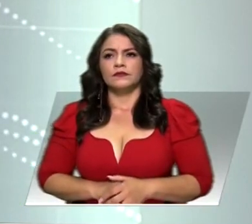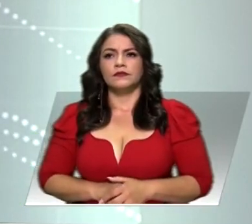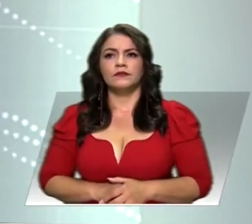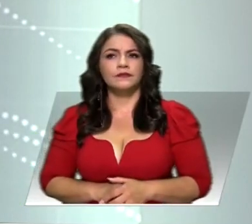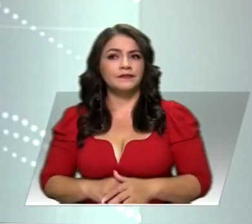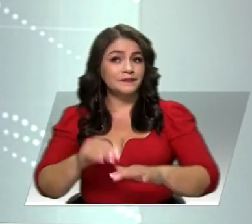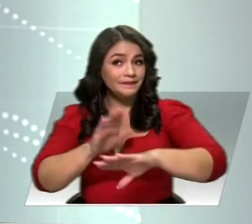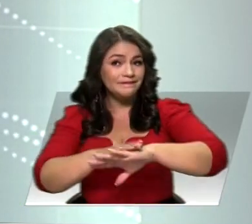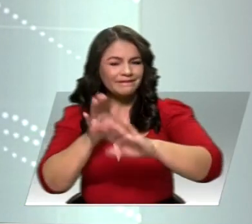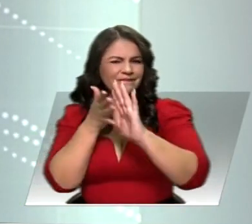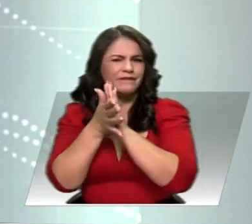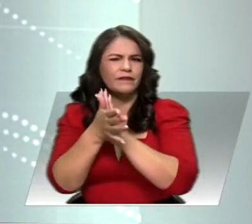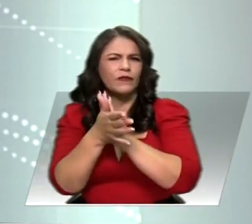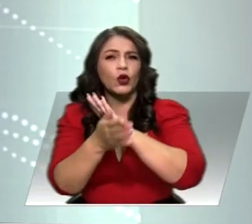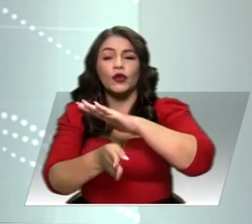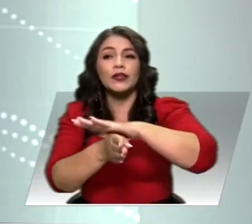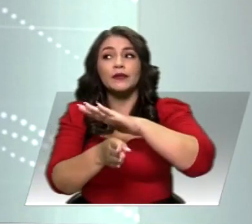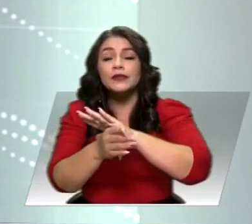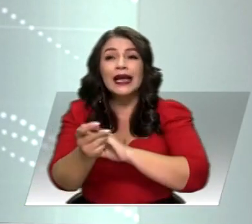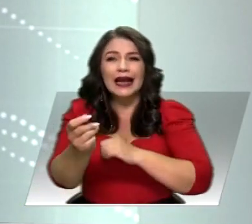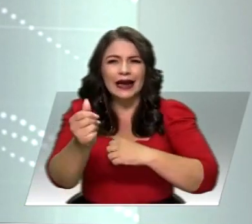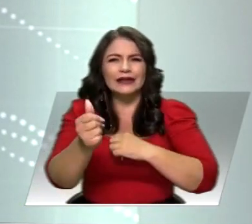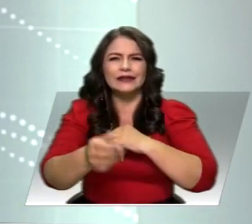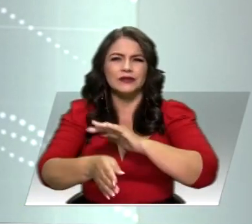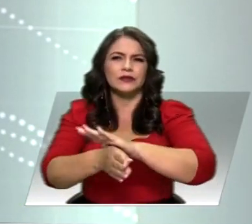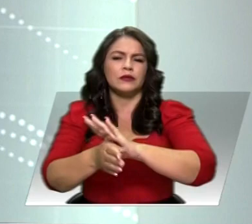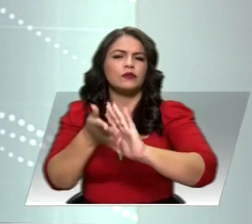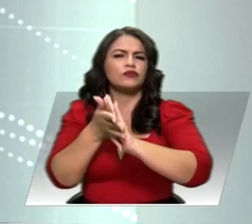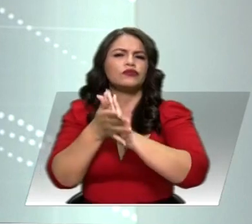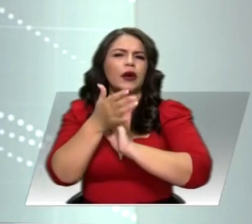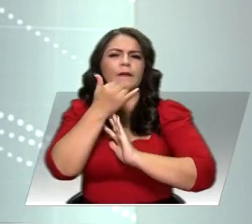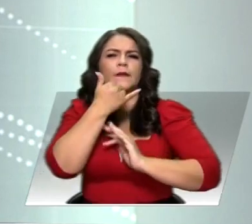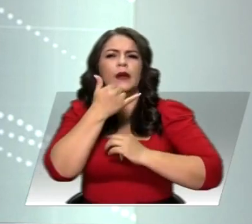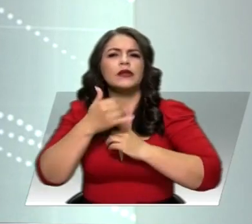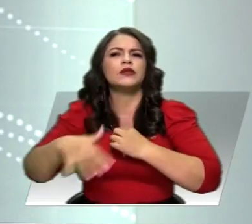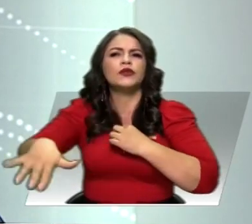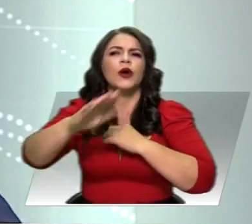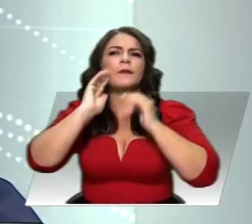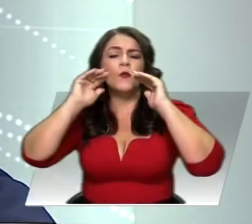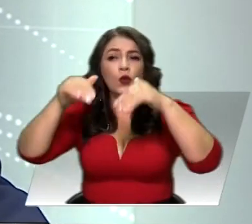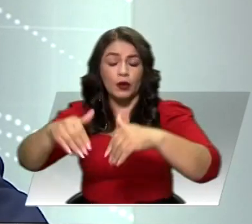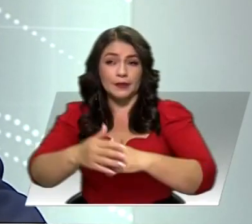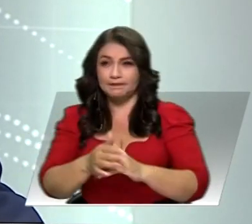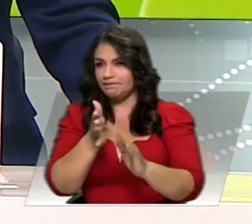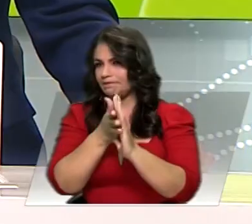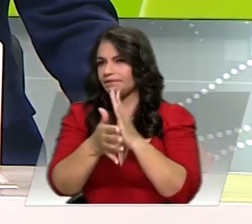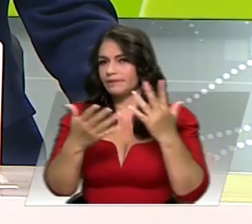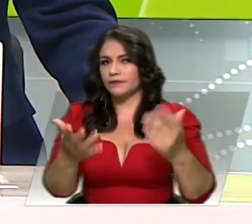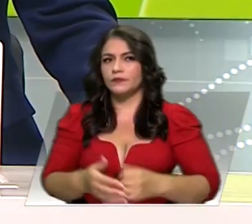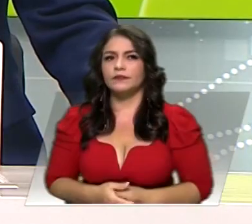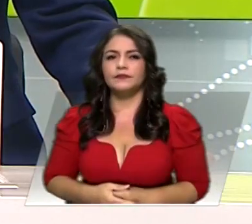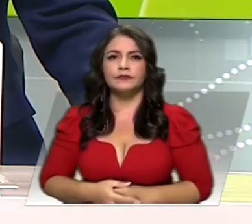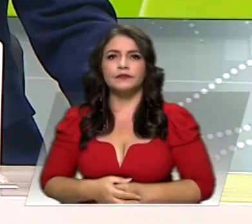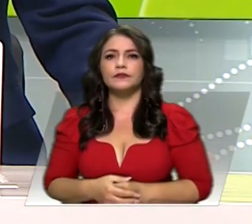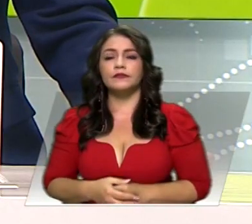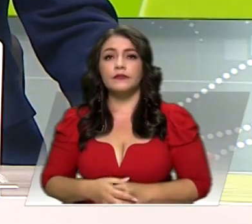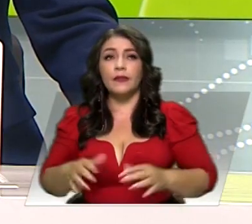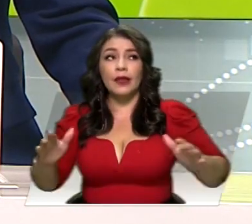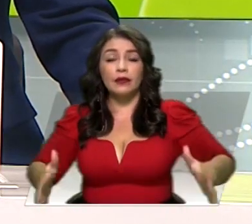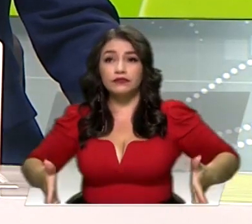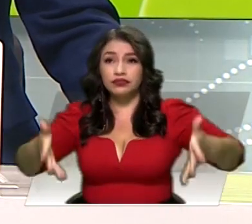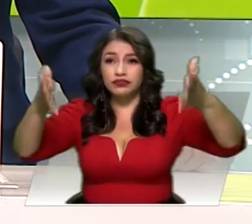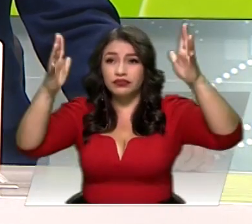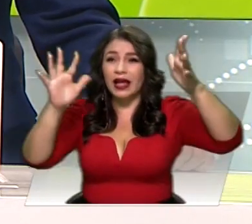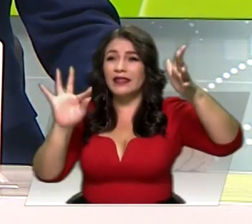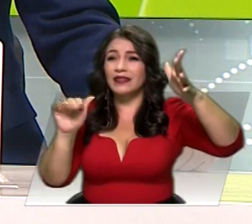Muy bien, vamos a continuar en unos momentos contando todo lo que sucede en este lugar del barrio del Poblado. Por ahora les contamos que los afectados del edificio